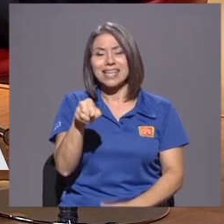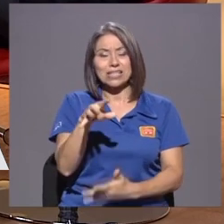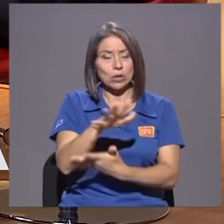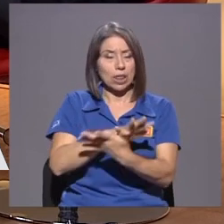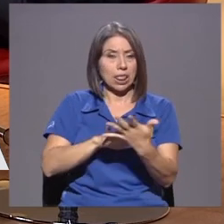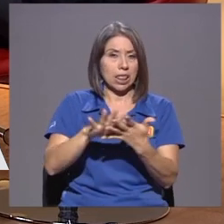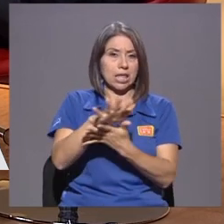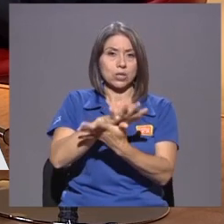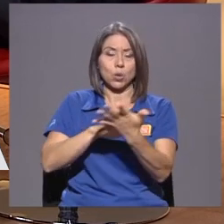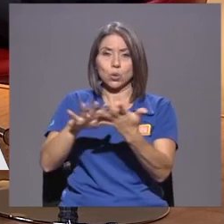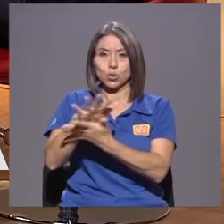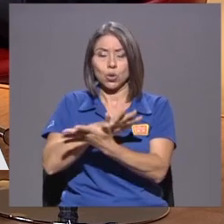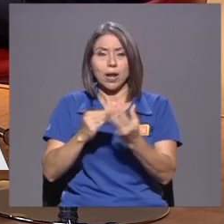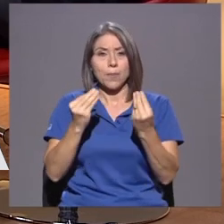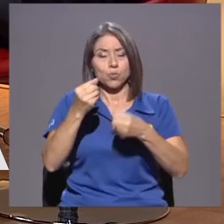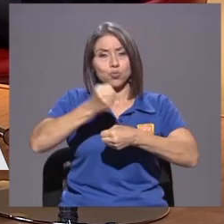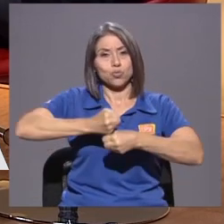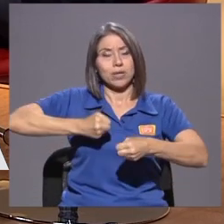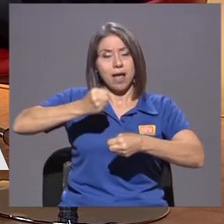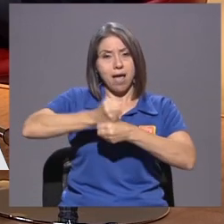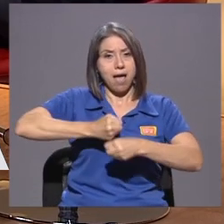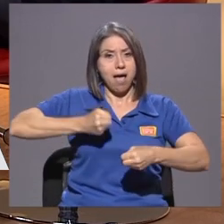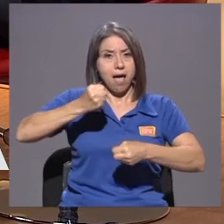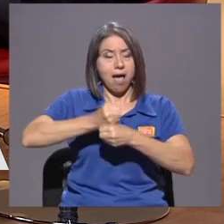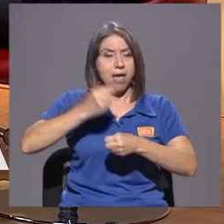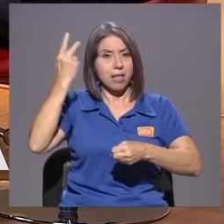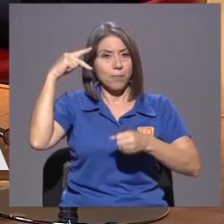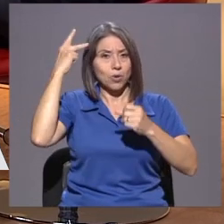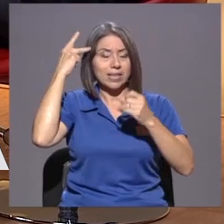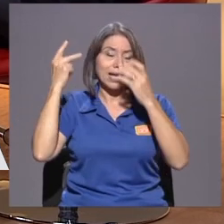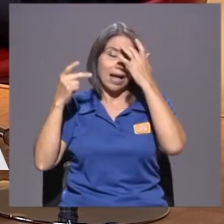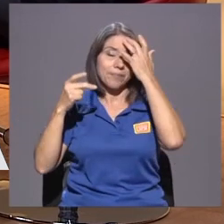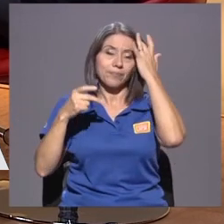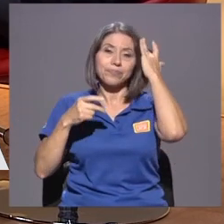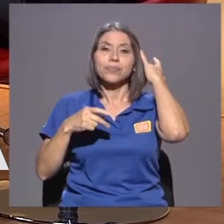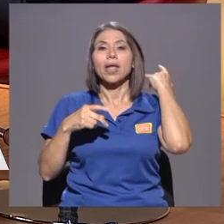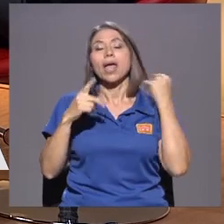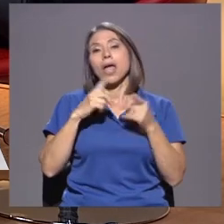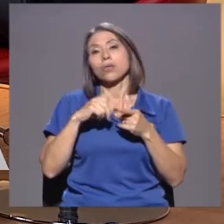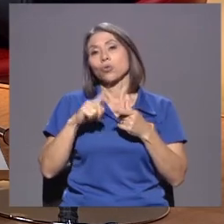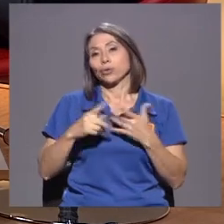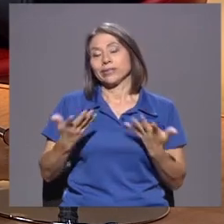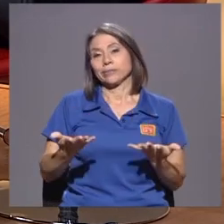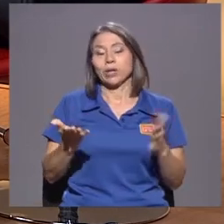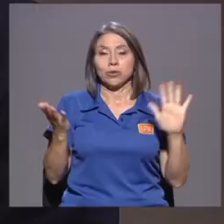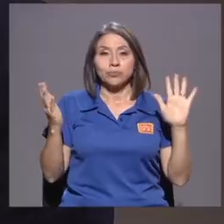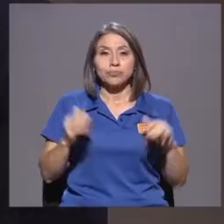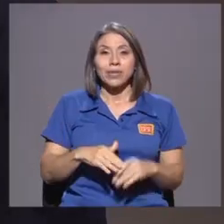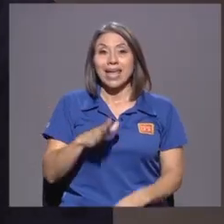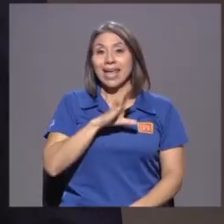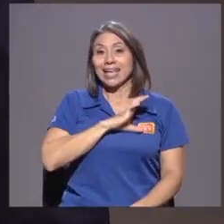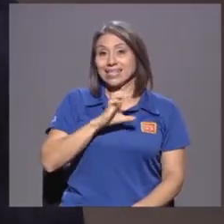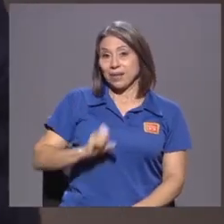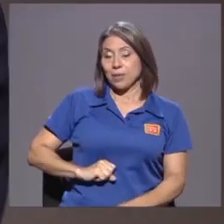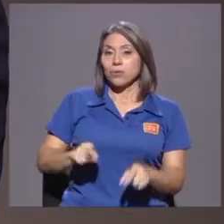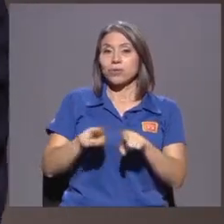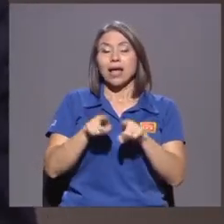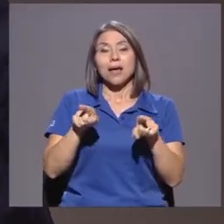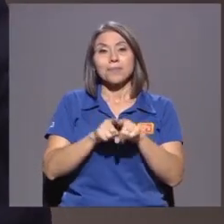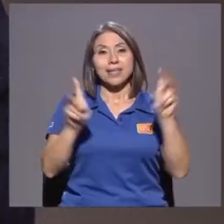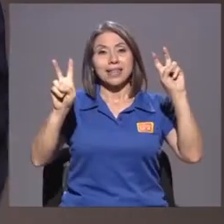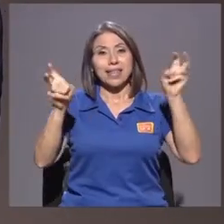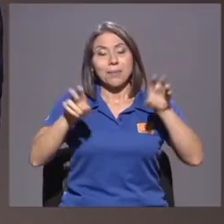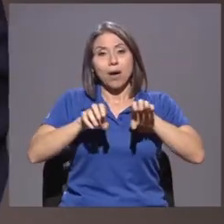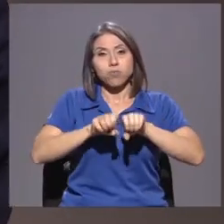el quehacer de la política entonces bueno en el salvador pues también el tema de la